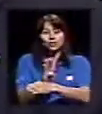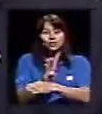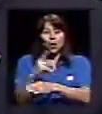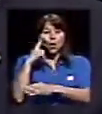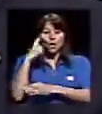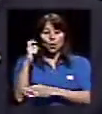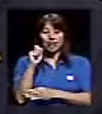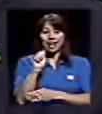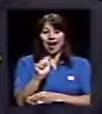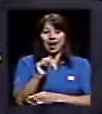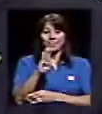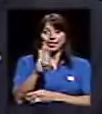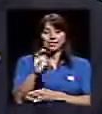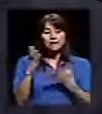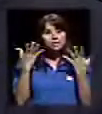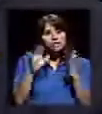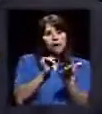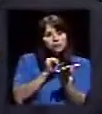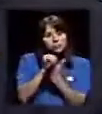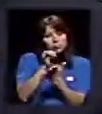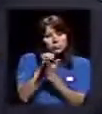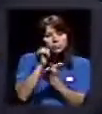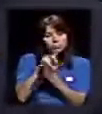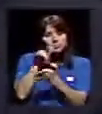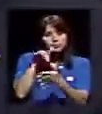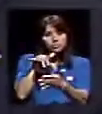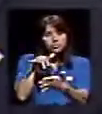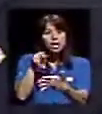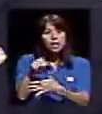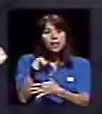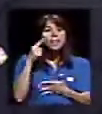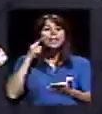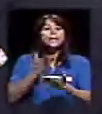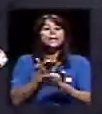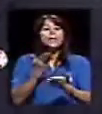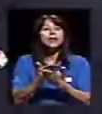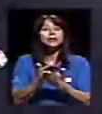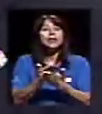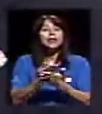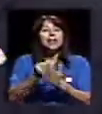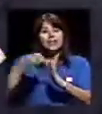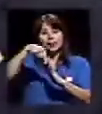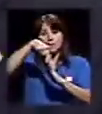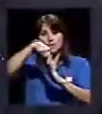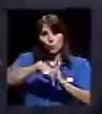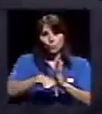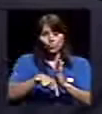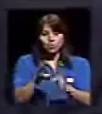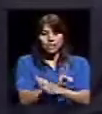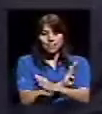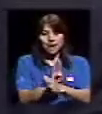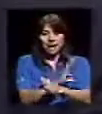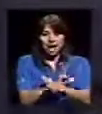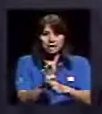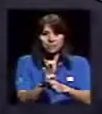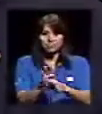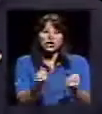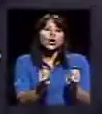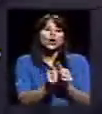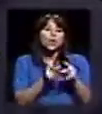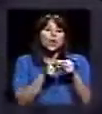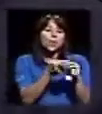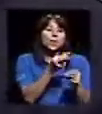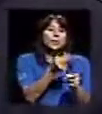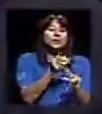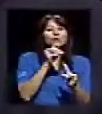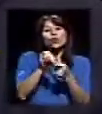ABC demuestran que apenas la profundidad bancaria, sea por el lado de los créditos o del lado de las